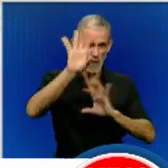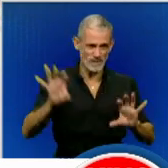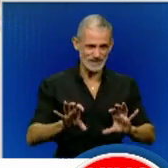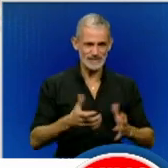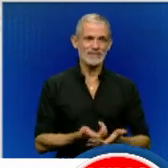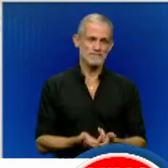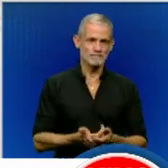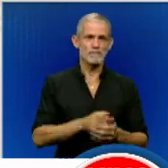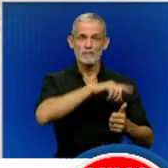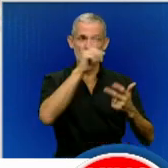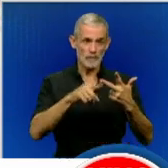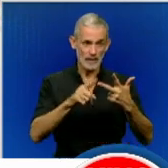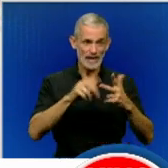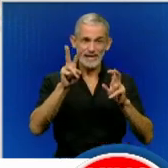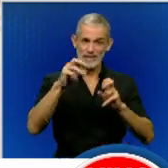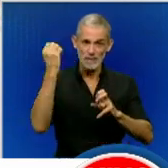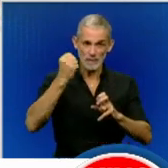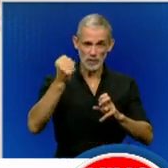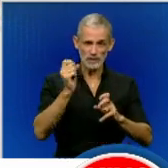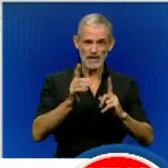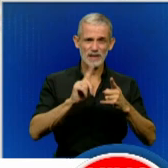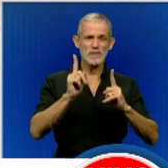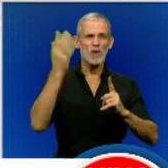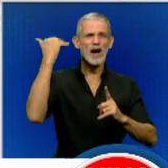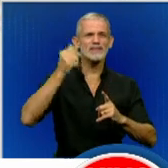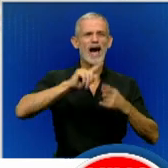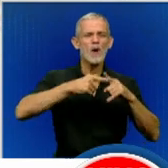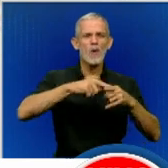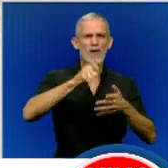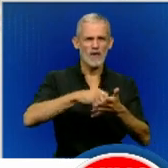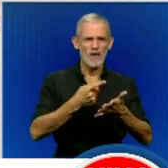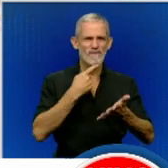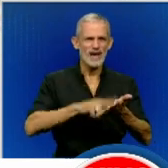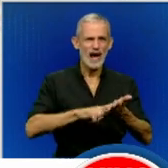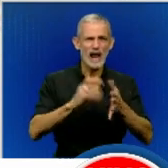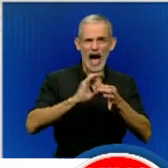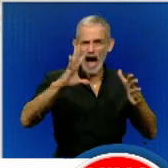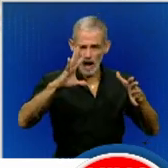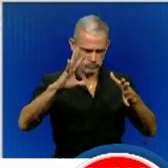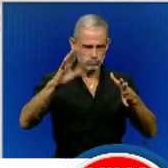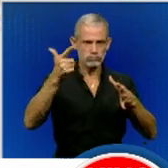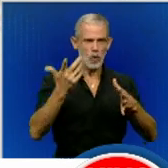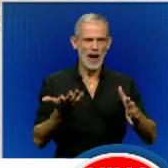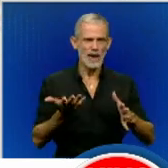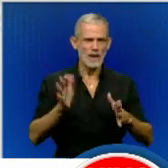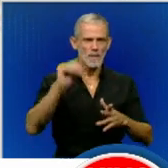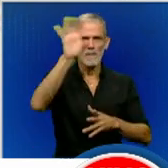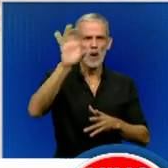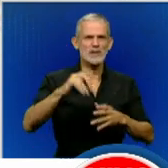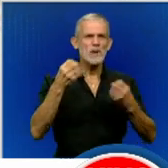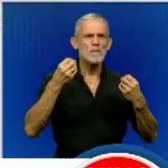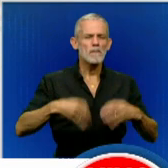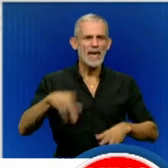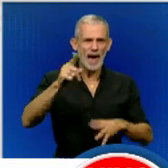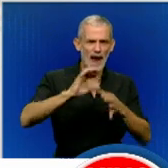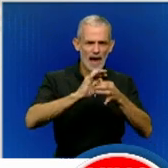otra de las cuestiones importantes que hacían a la pérdida de autonomía un valor tan importante por parte de las provincias y que